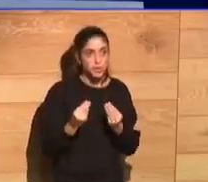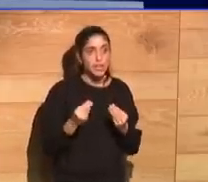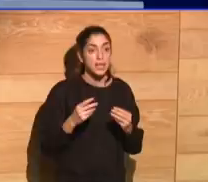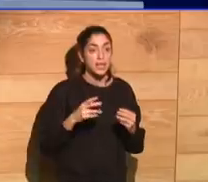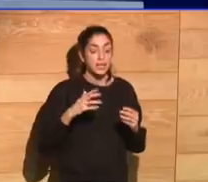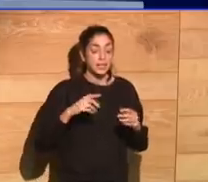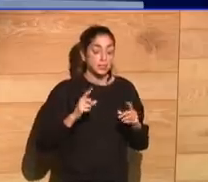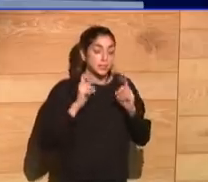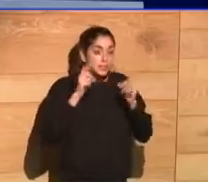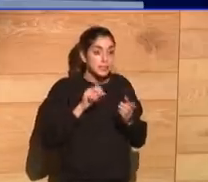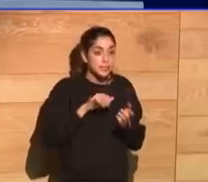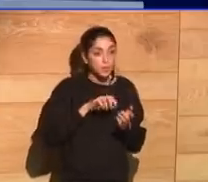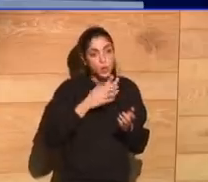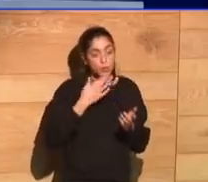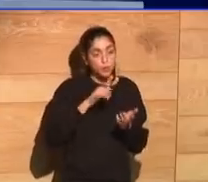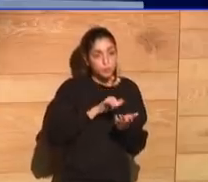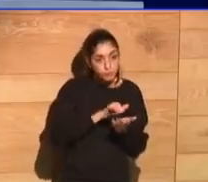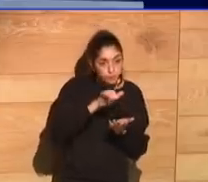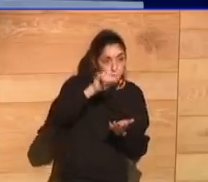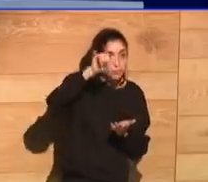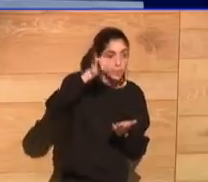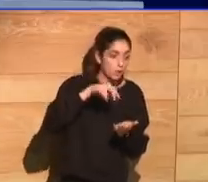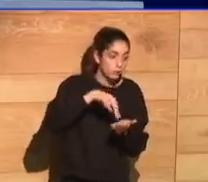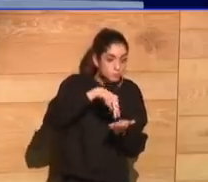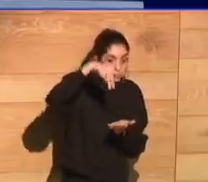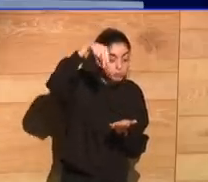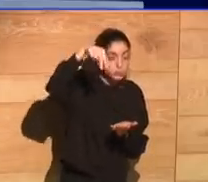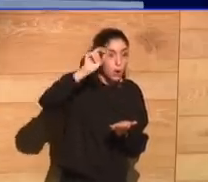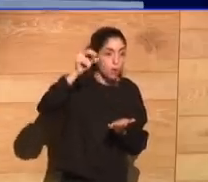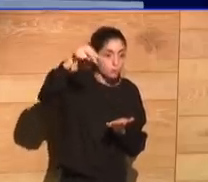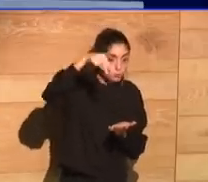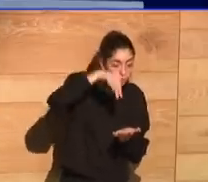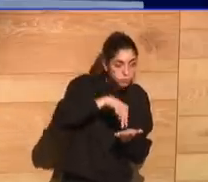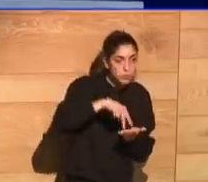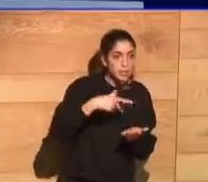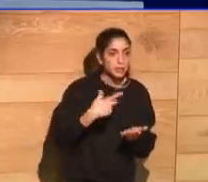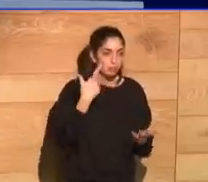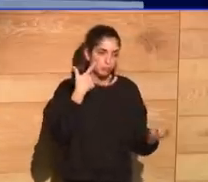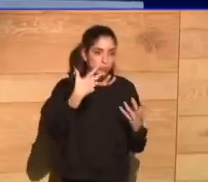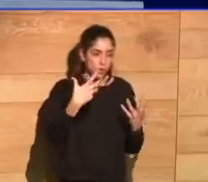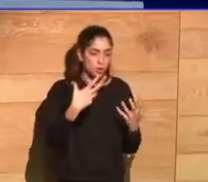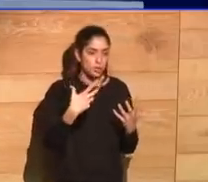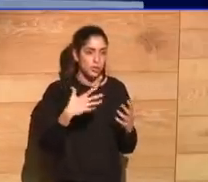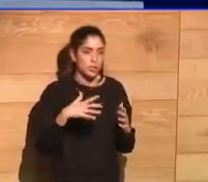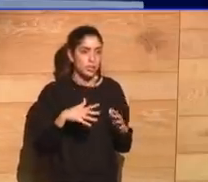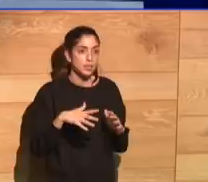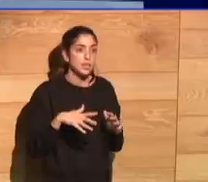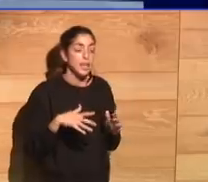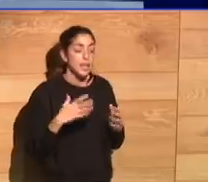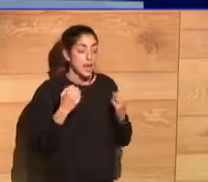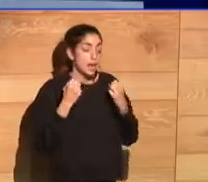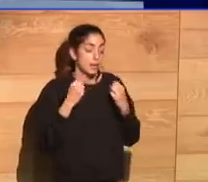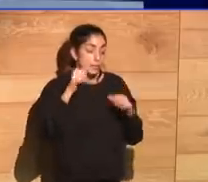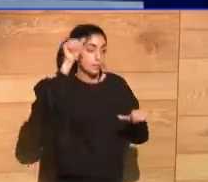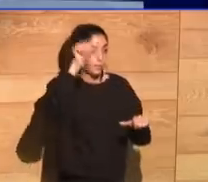despega con los cables y es completamente físico y se nota mucho para bien. La primera vez que aparece Christopher Reeve en la Fortaleza de la Soledad, que